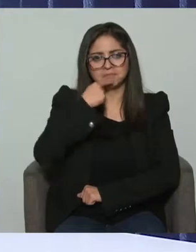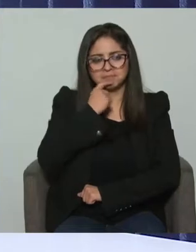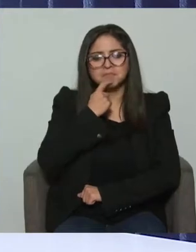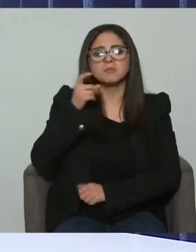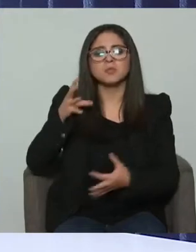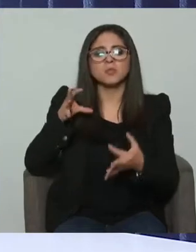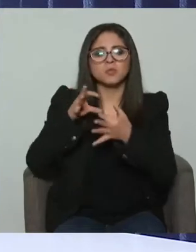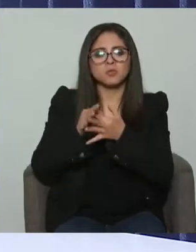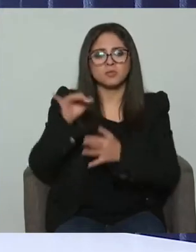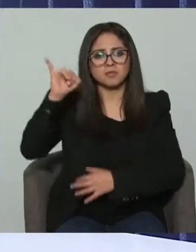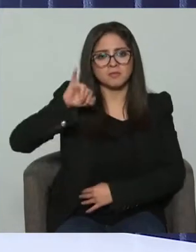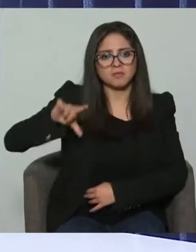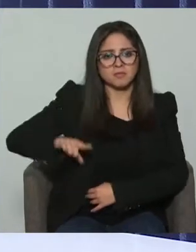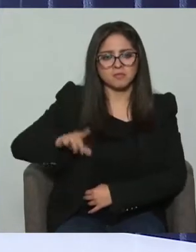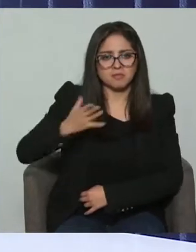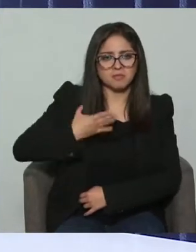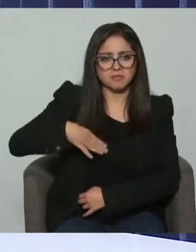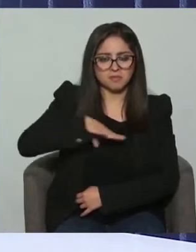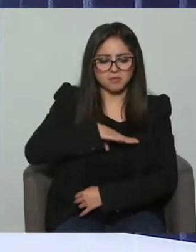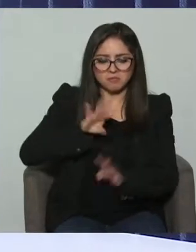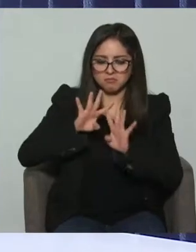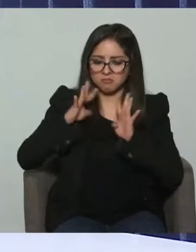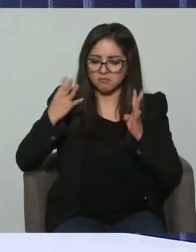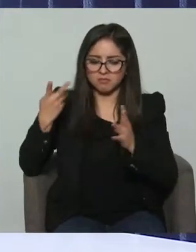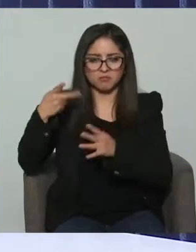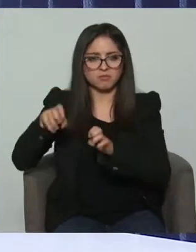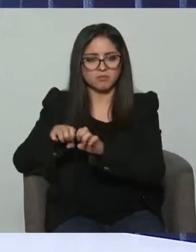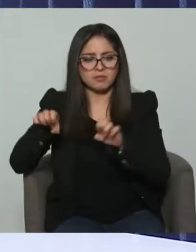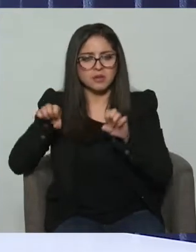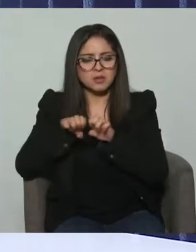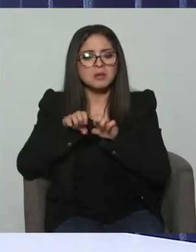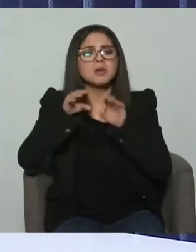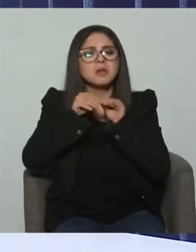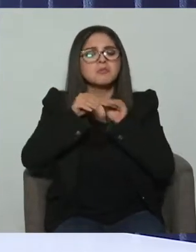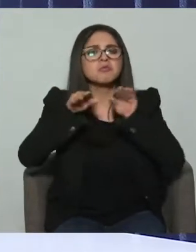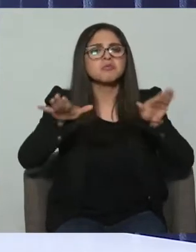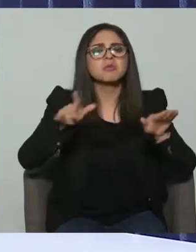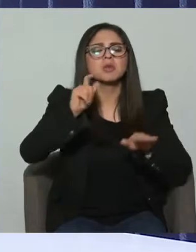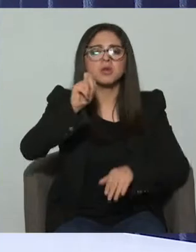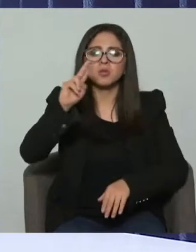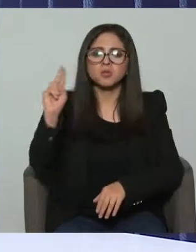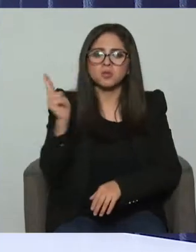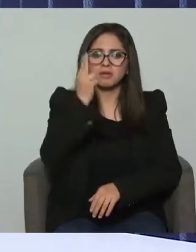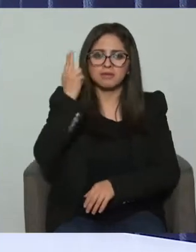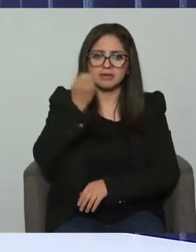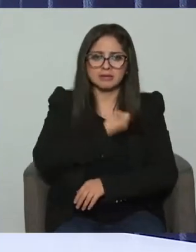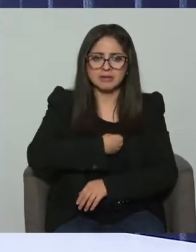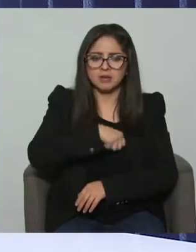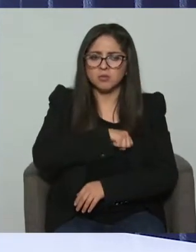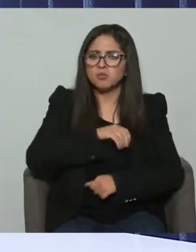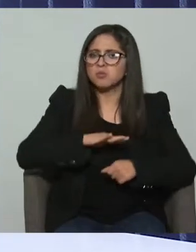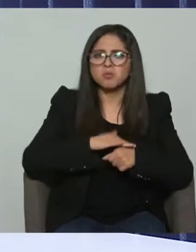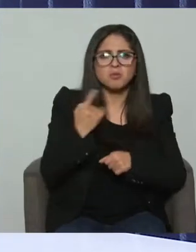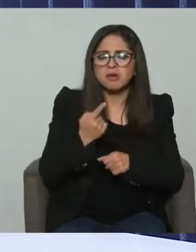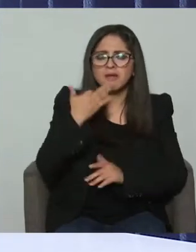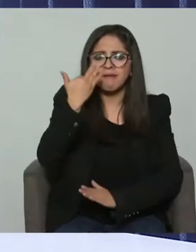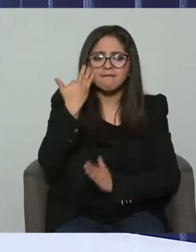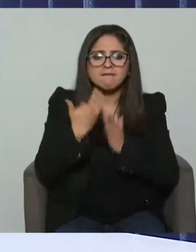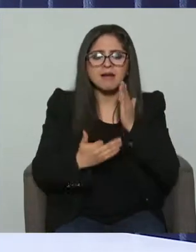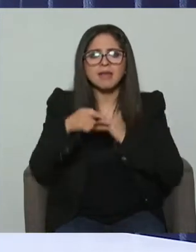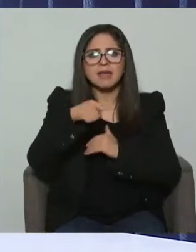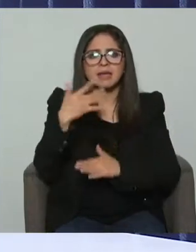otros integrantes de su gabinete, lanzaron la Universidad de la Salud ante el déficit que existe en nuestro país. Nos hacen